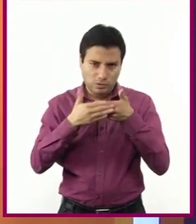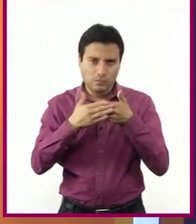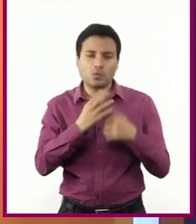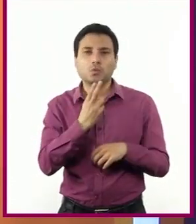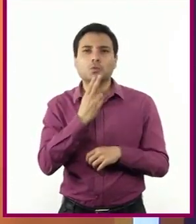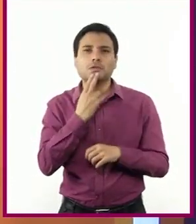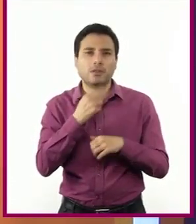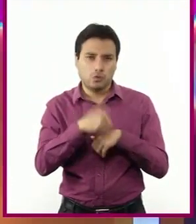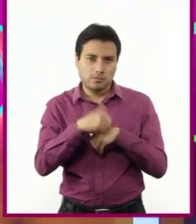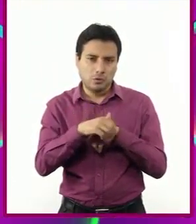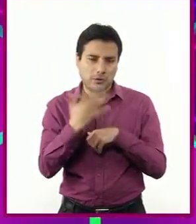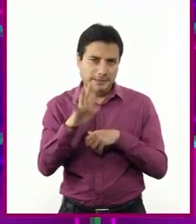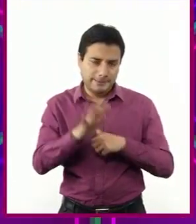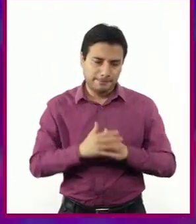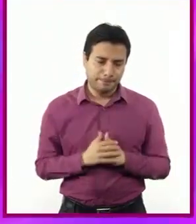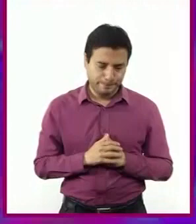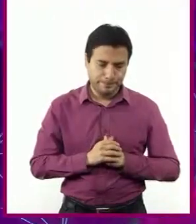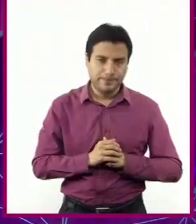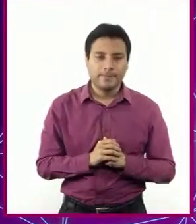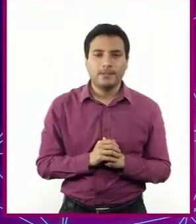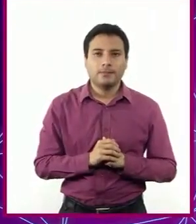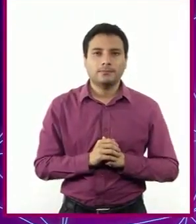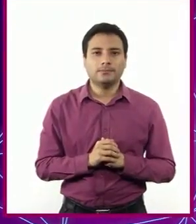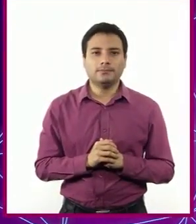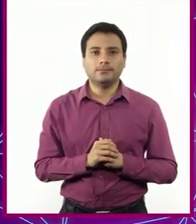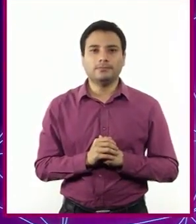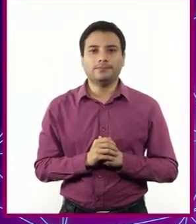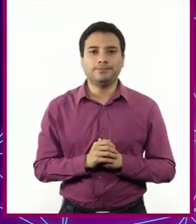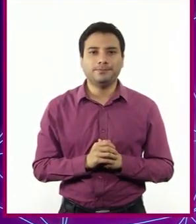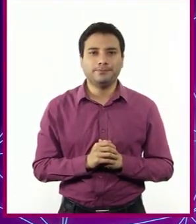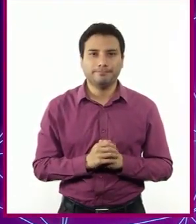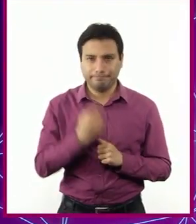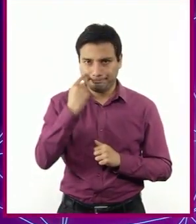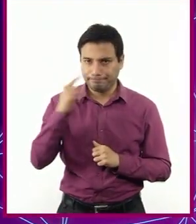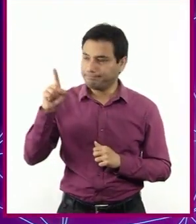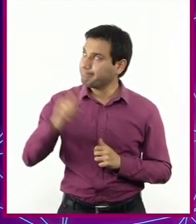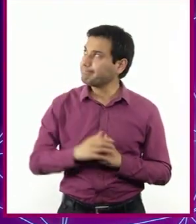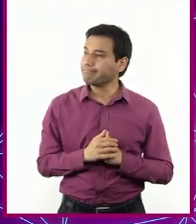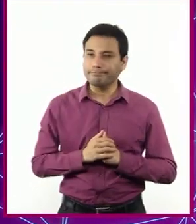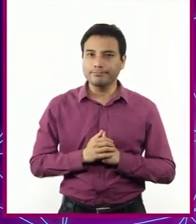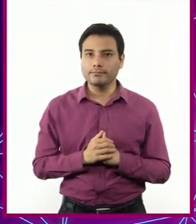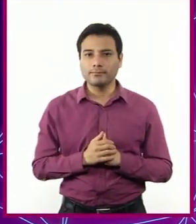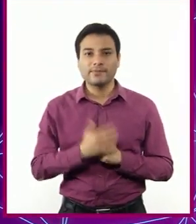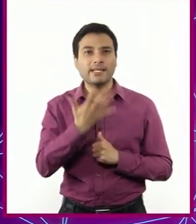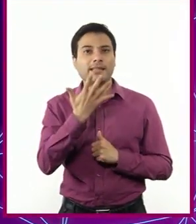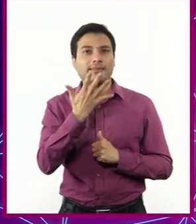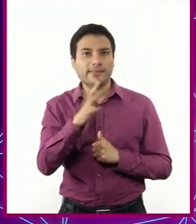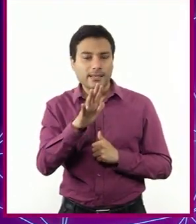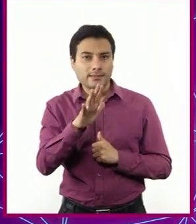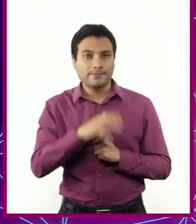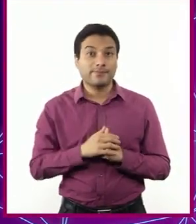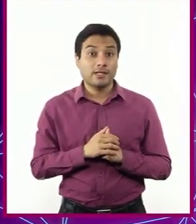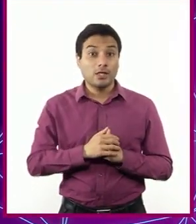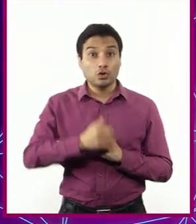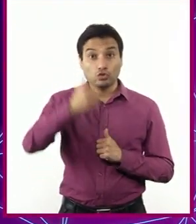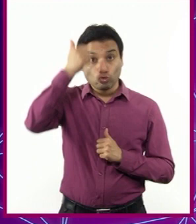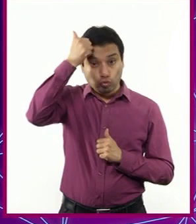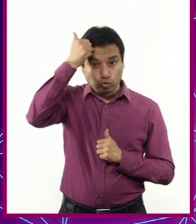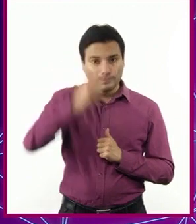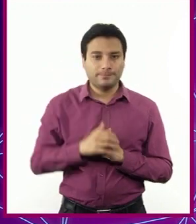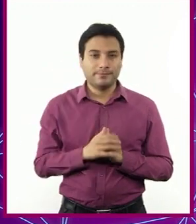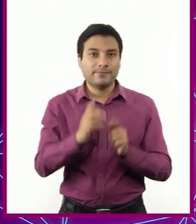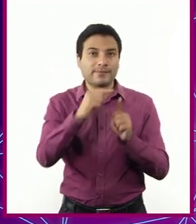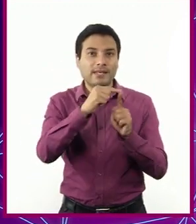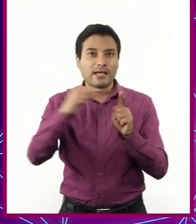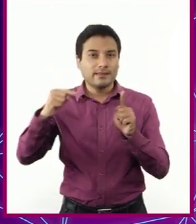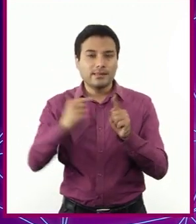con notación científica. ¿Cuánto es 10 elevado a la 6 entre 10 elevado a la